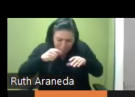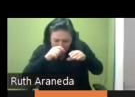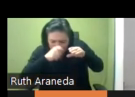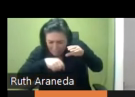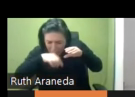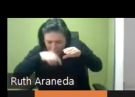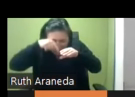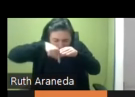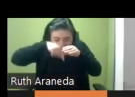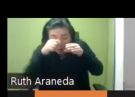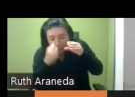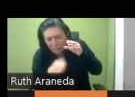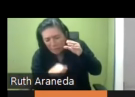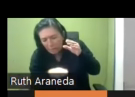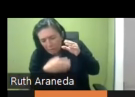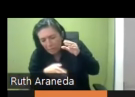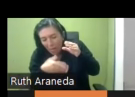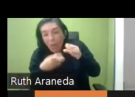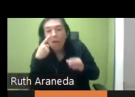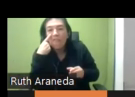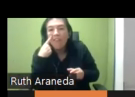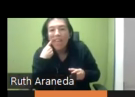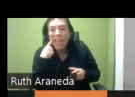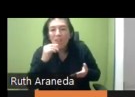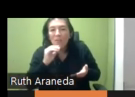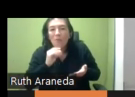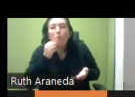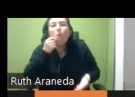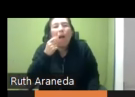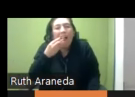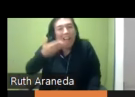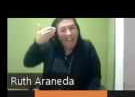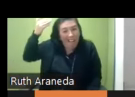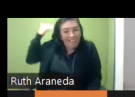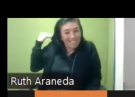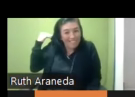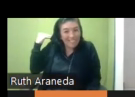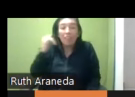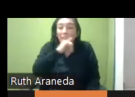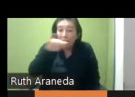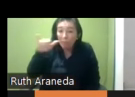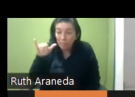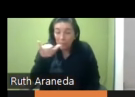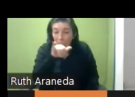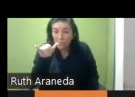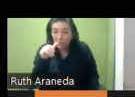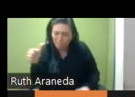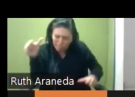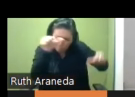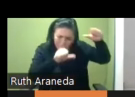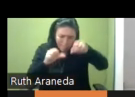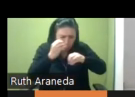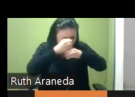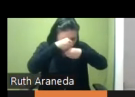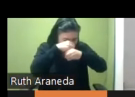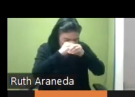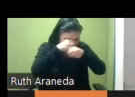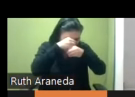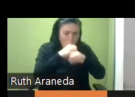de muestra que a su vez sometida a análisis con equipos